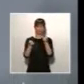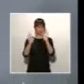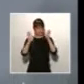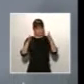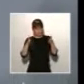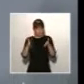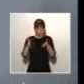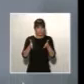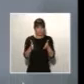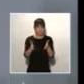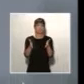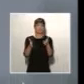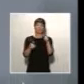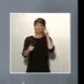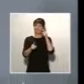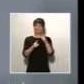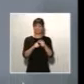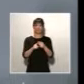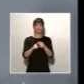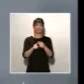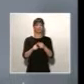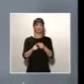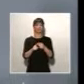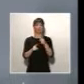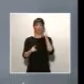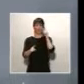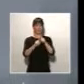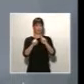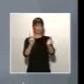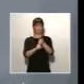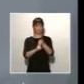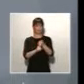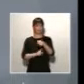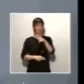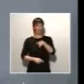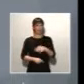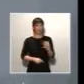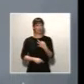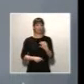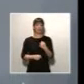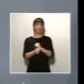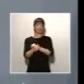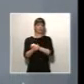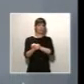la consecución del fin nuestro que hoy es derrotar al coronavirus.